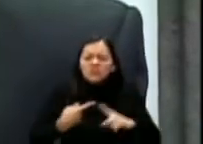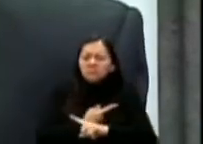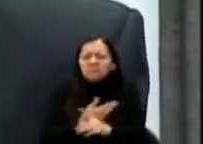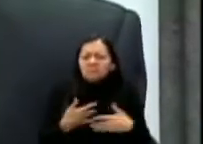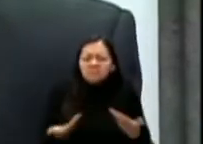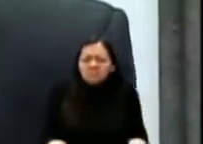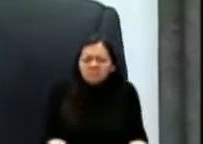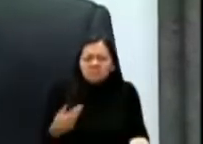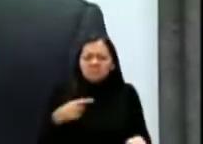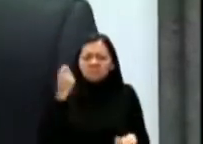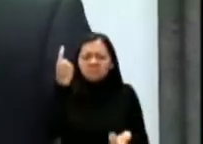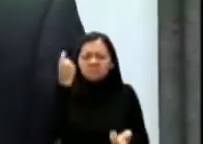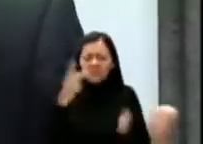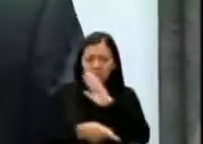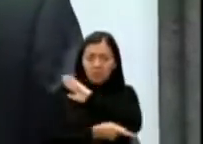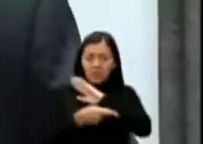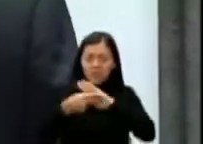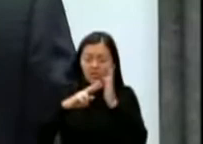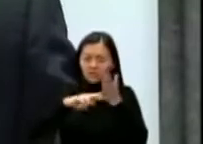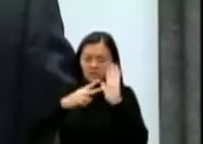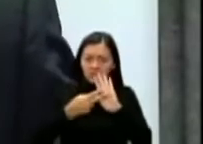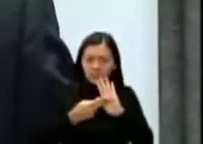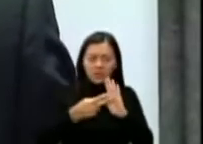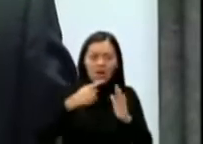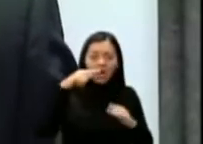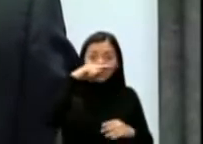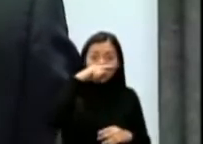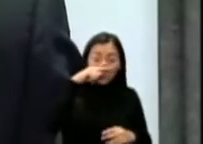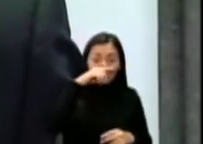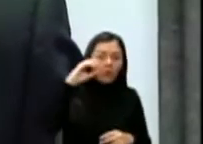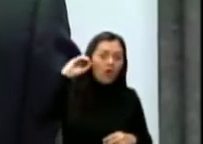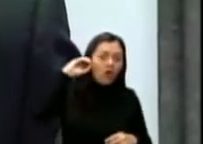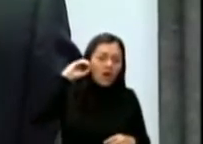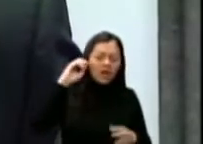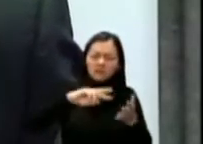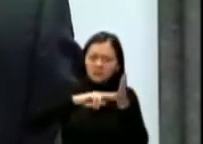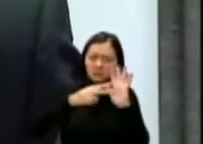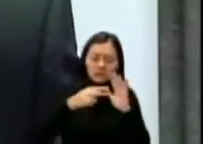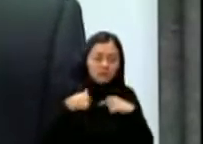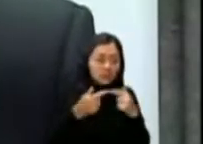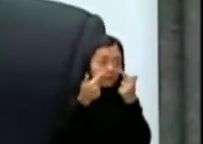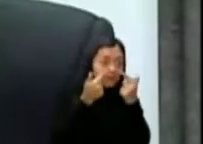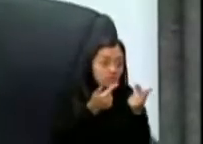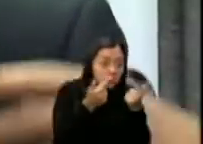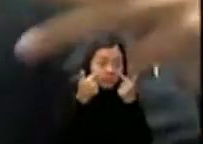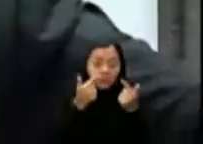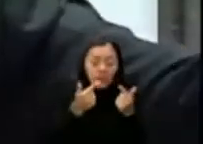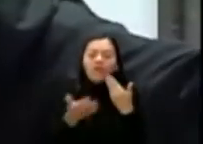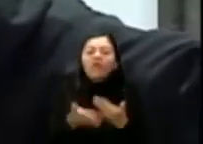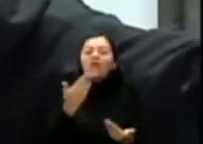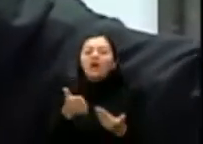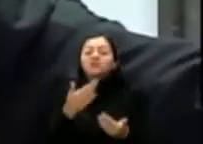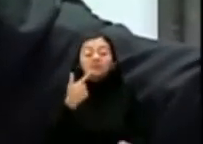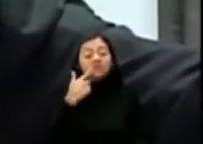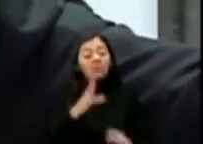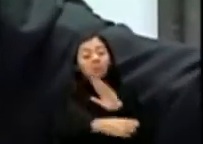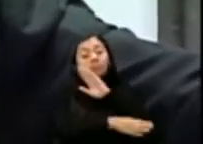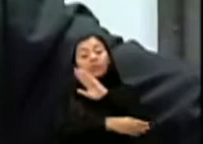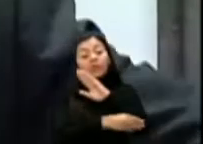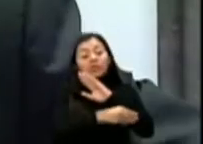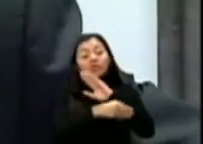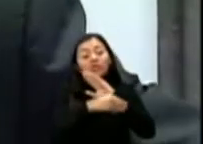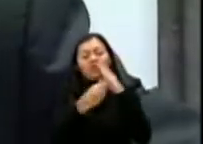porque el petróleo sale de sucumbíos y orellana principalmente es fácil decir bueno que saquen nomás el